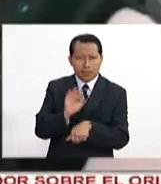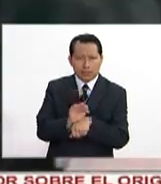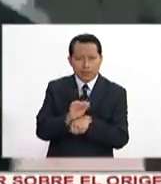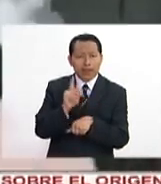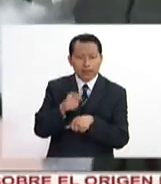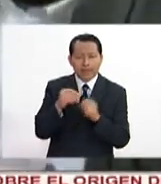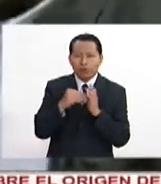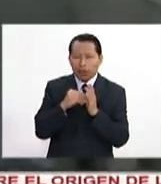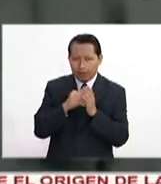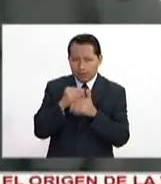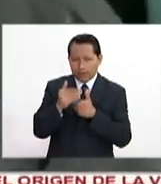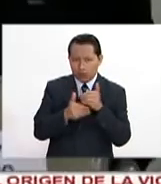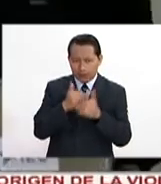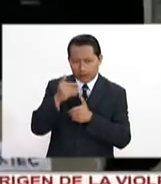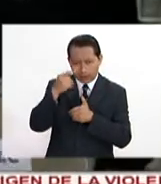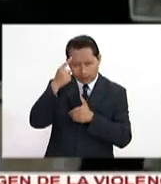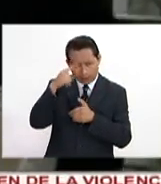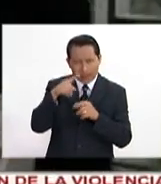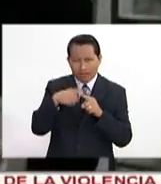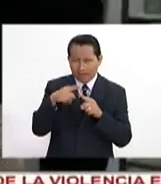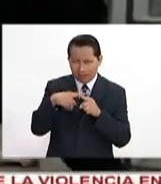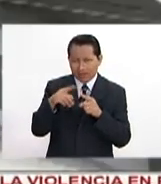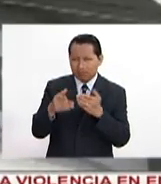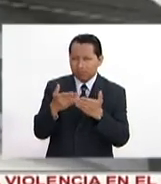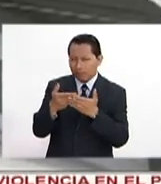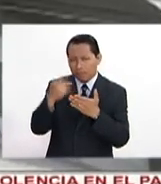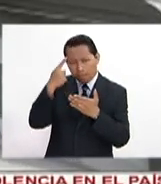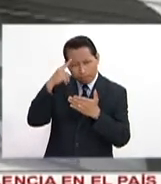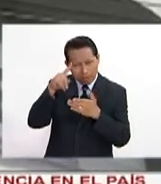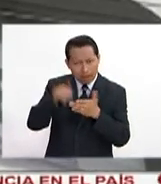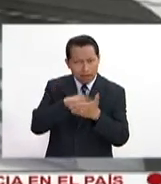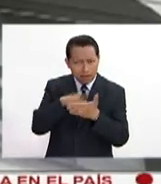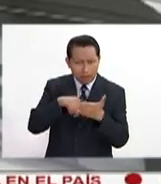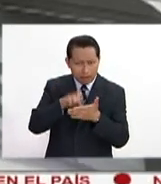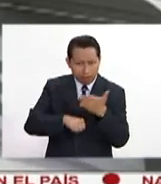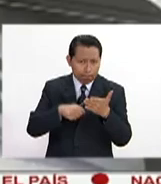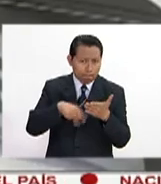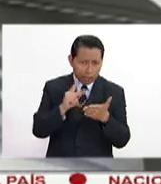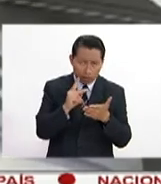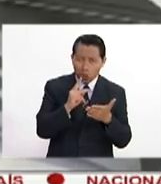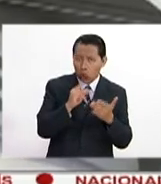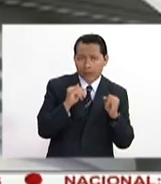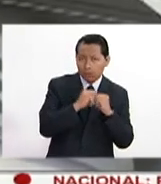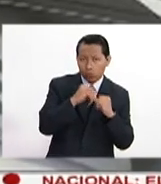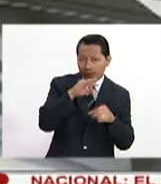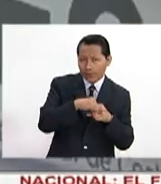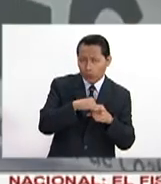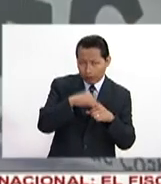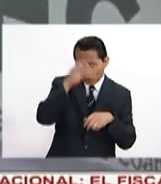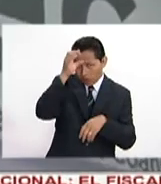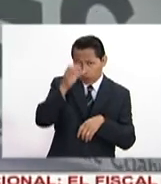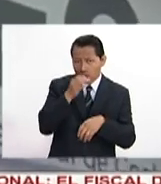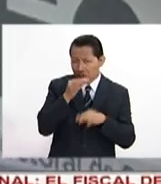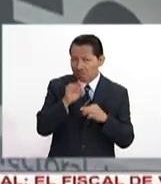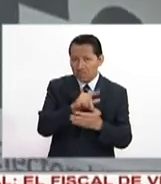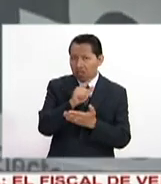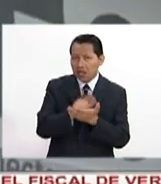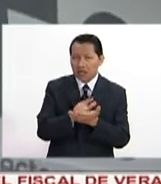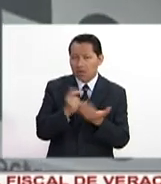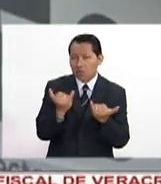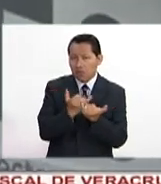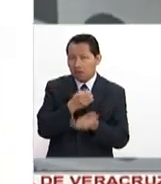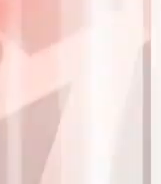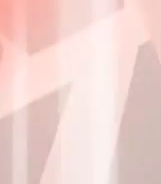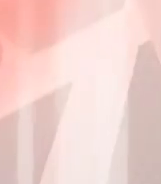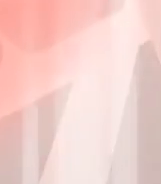se encuentra bajo el proceso de impugnaciones, indica que la labor que realizó el instituto fue legal, así como la elección que organizó.